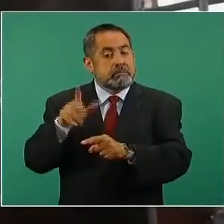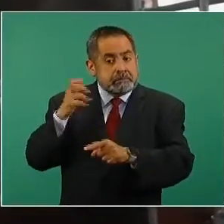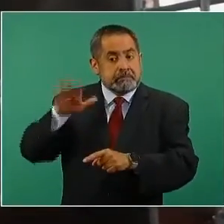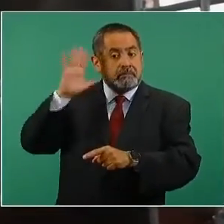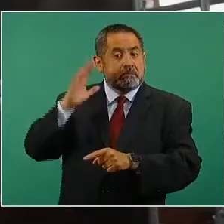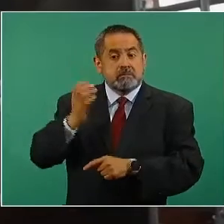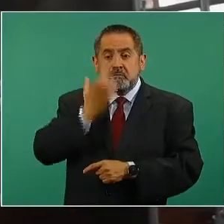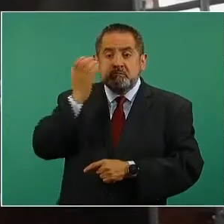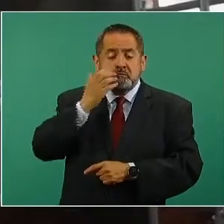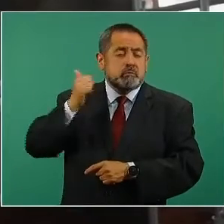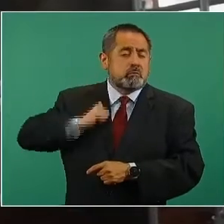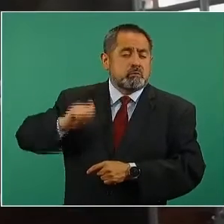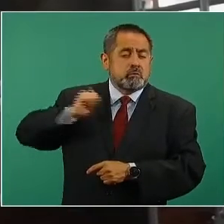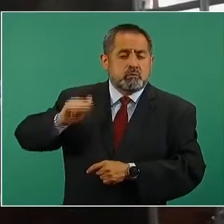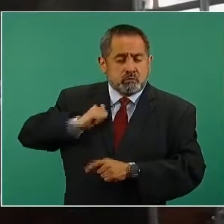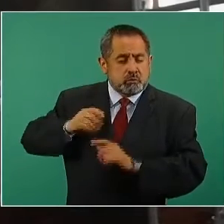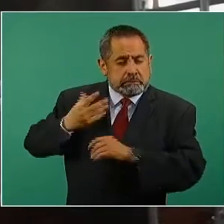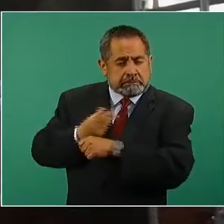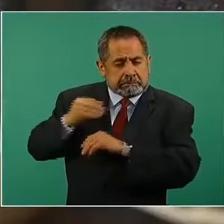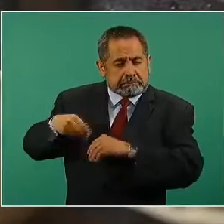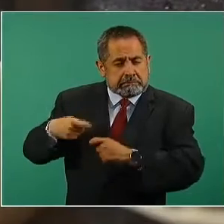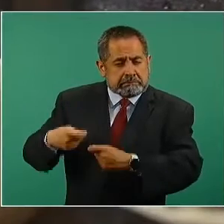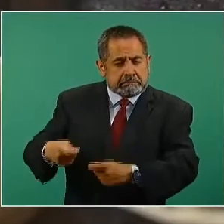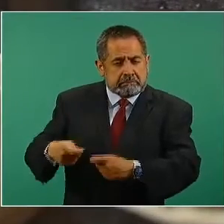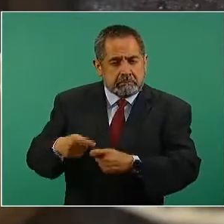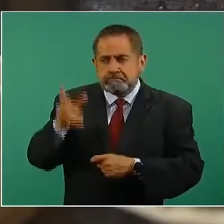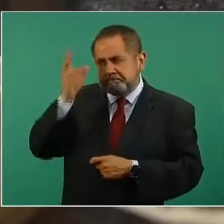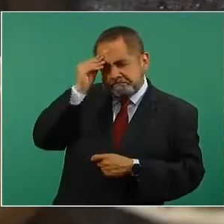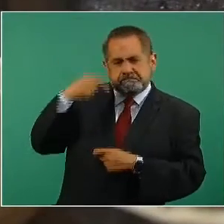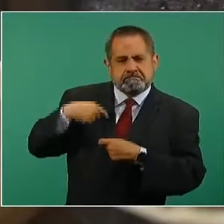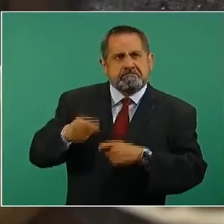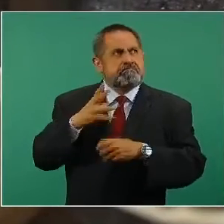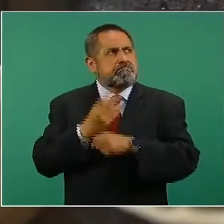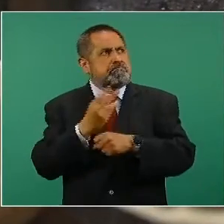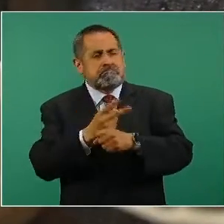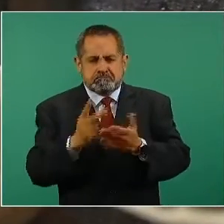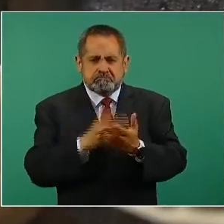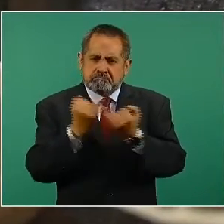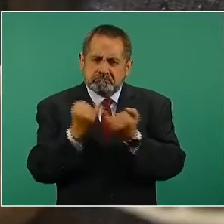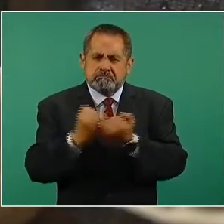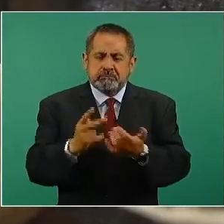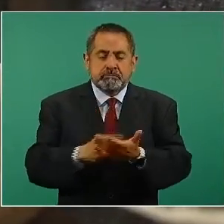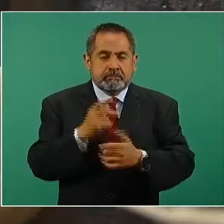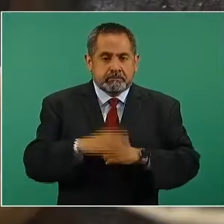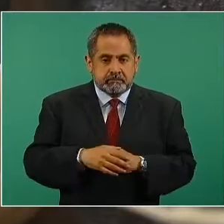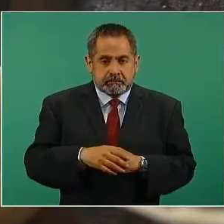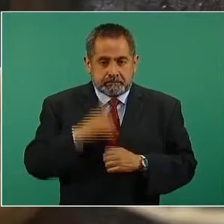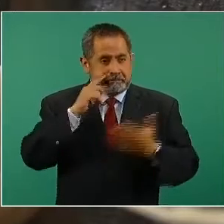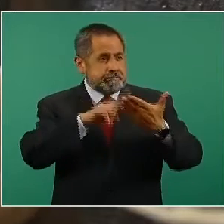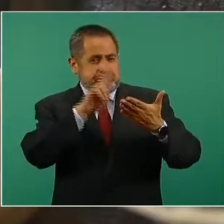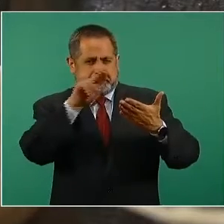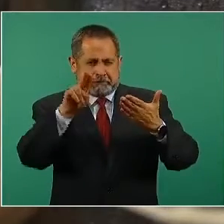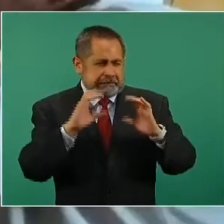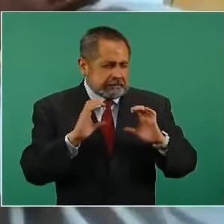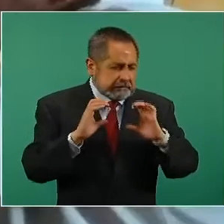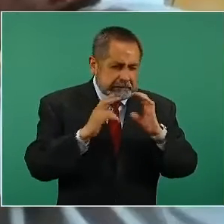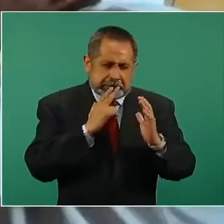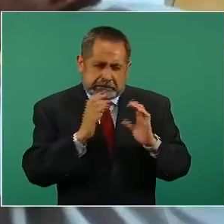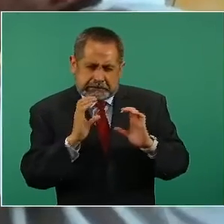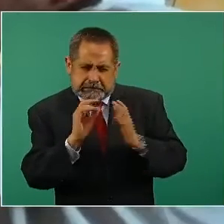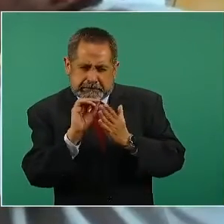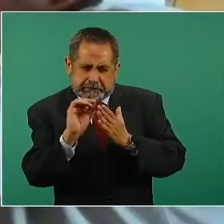materiales ancestrales de construcción. Sobre los trabajos de restauración a obra artística mural afectadas, a